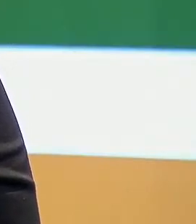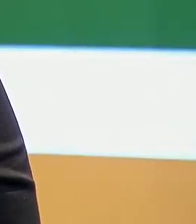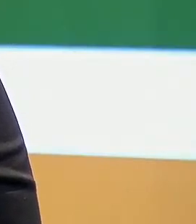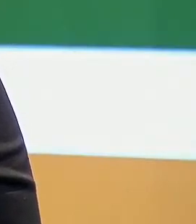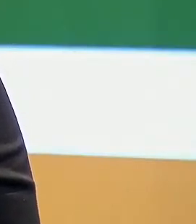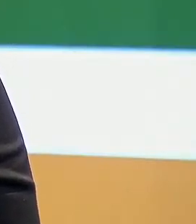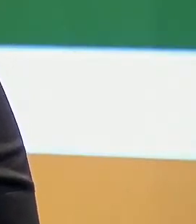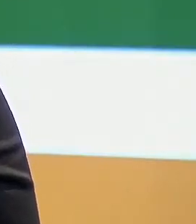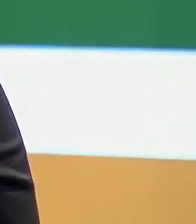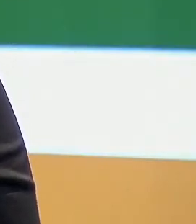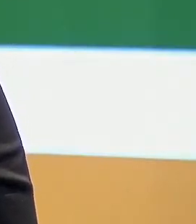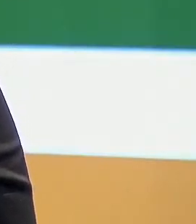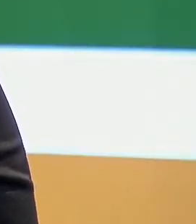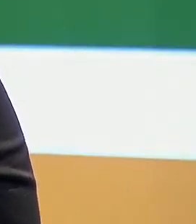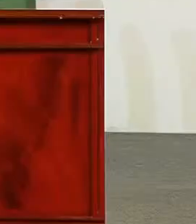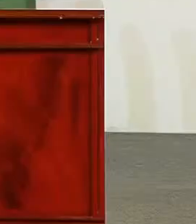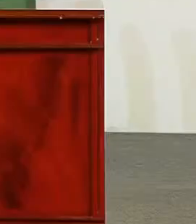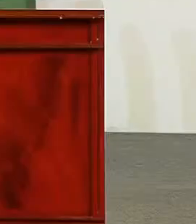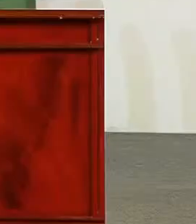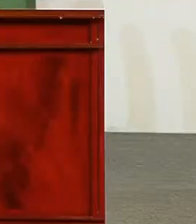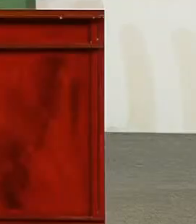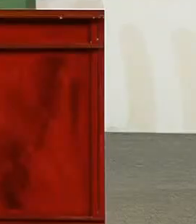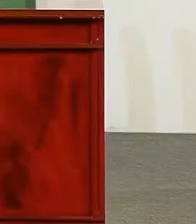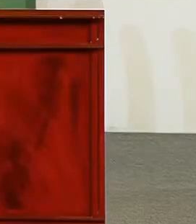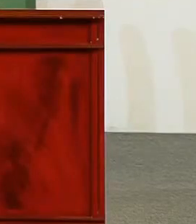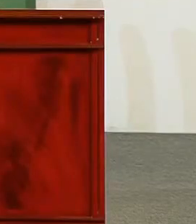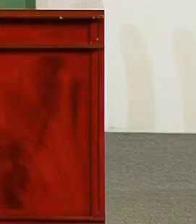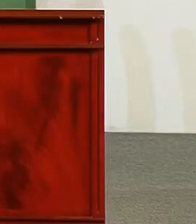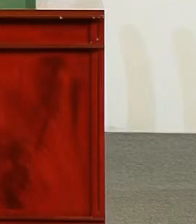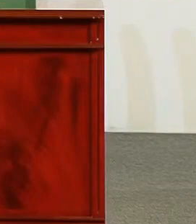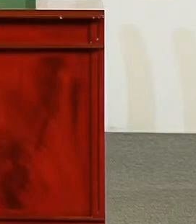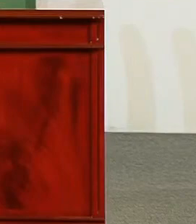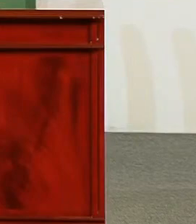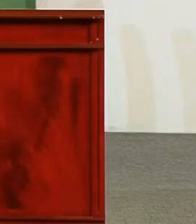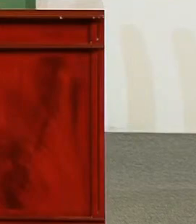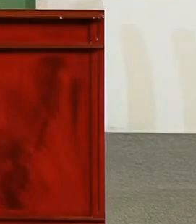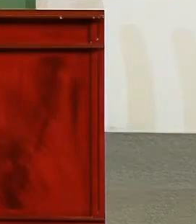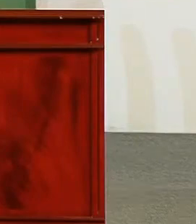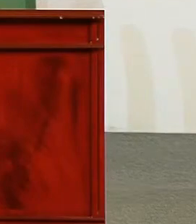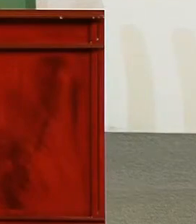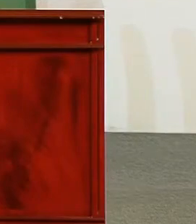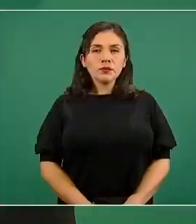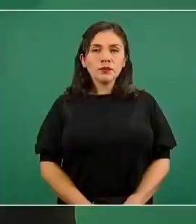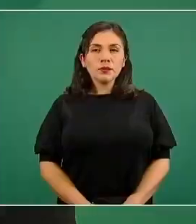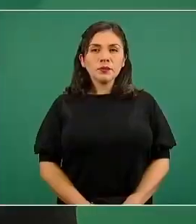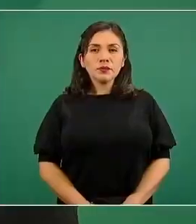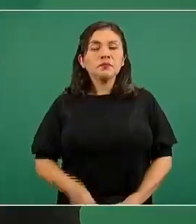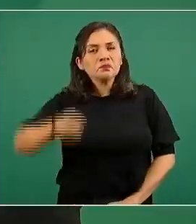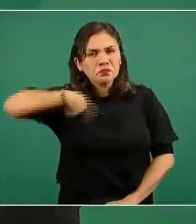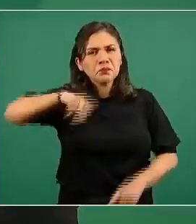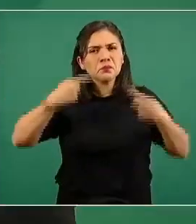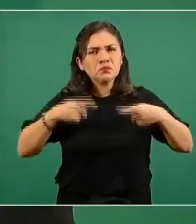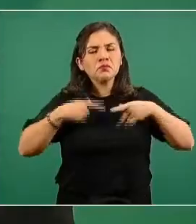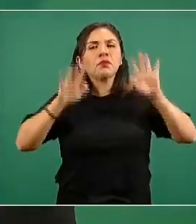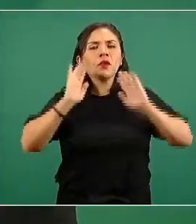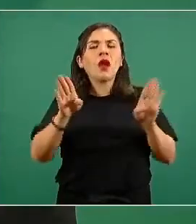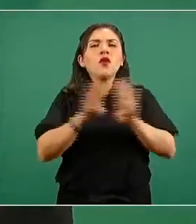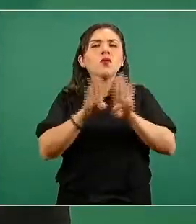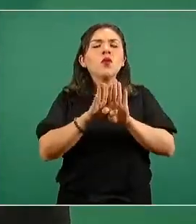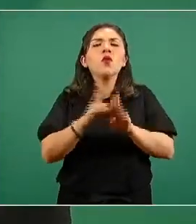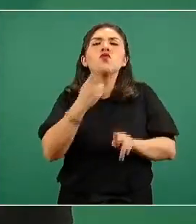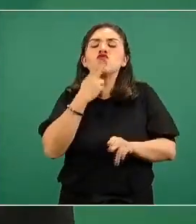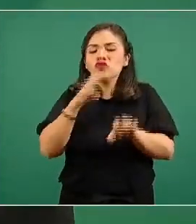compatible con el virus SARS-CoV-2 y que utilizamos este tipo de equipo, pues procurar usarlo, como aquí estoy